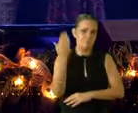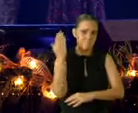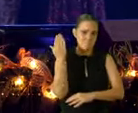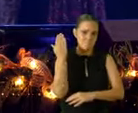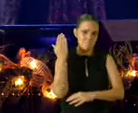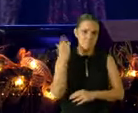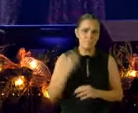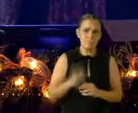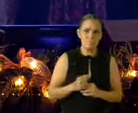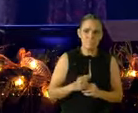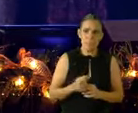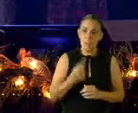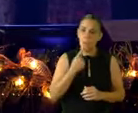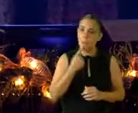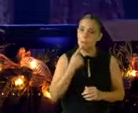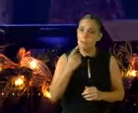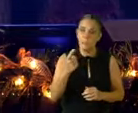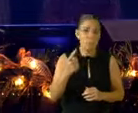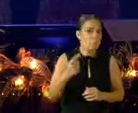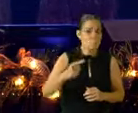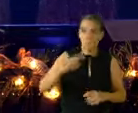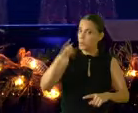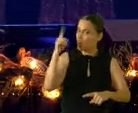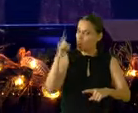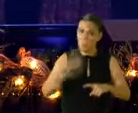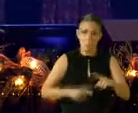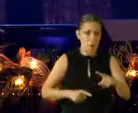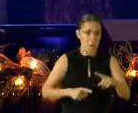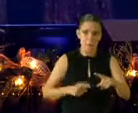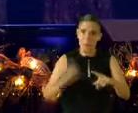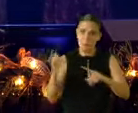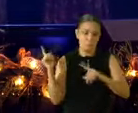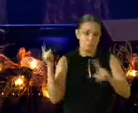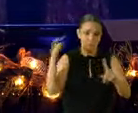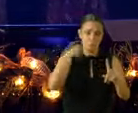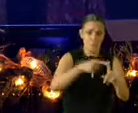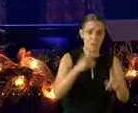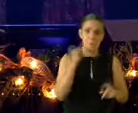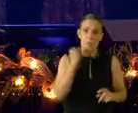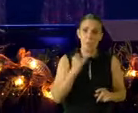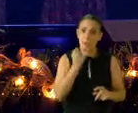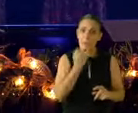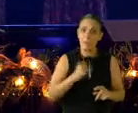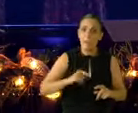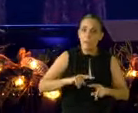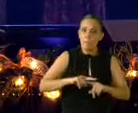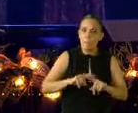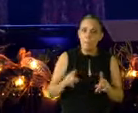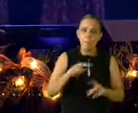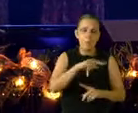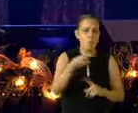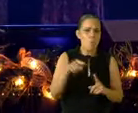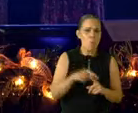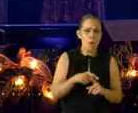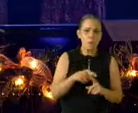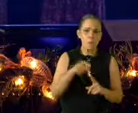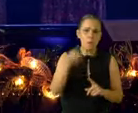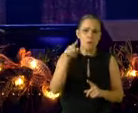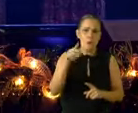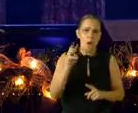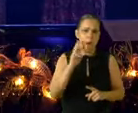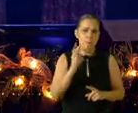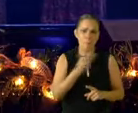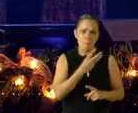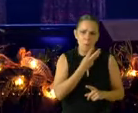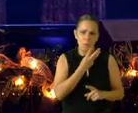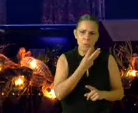Elías que era imposible que pudiéramos entrar, pero gracias a Dios, cuando le notificaron a la pastora dijo, no, vamos a